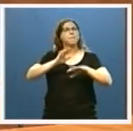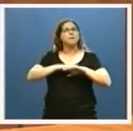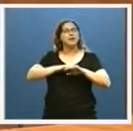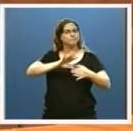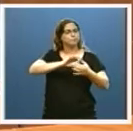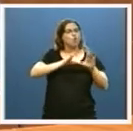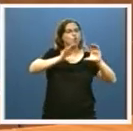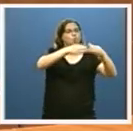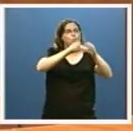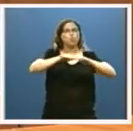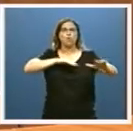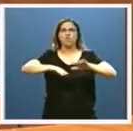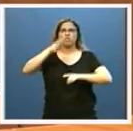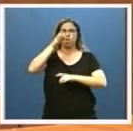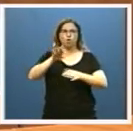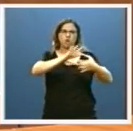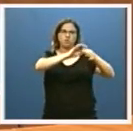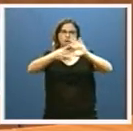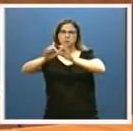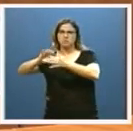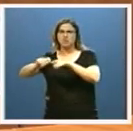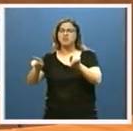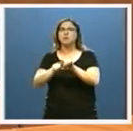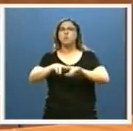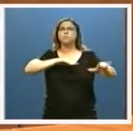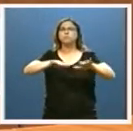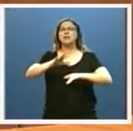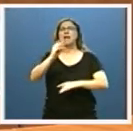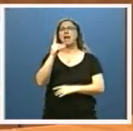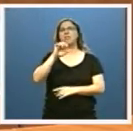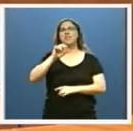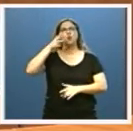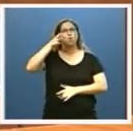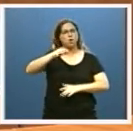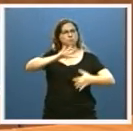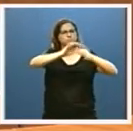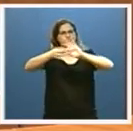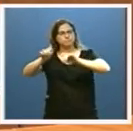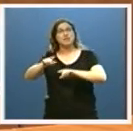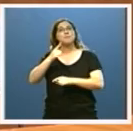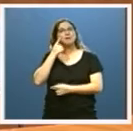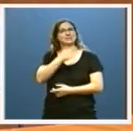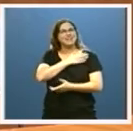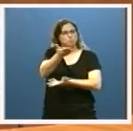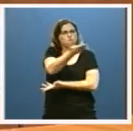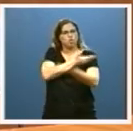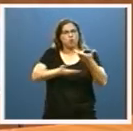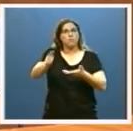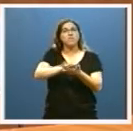los grupos de acción local y las actuaciones ya de rural y vamos también a reforzar la cooperación con las corporaciones locales